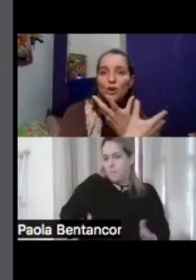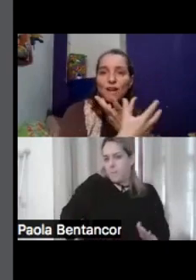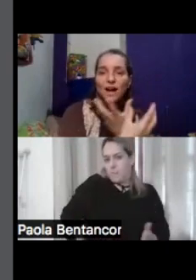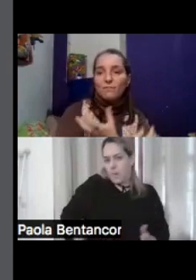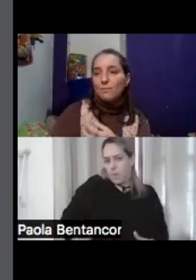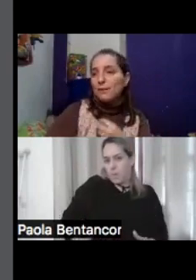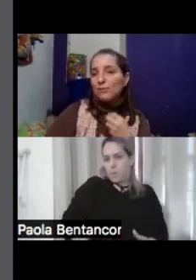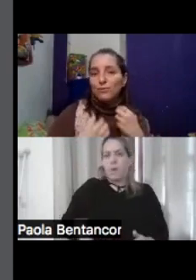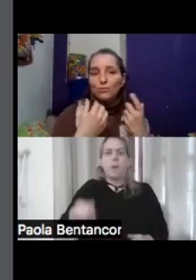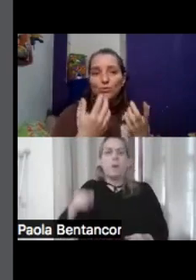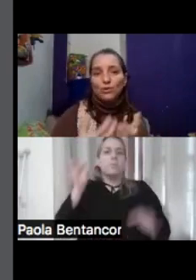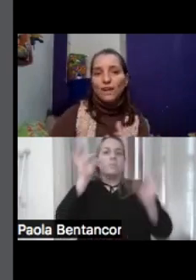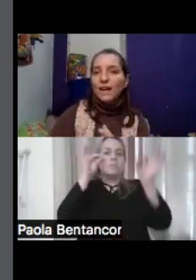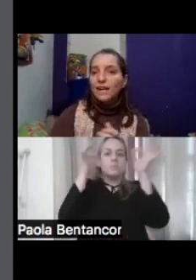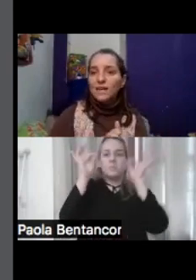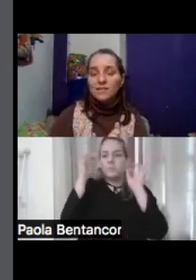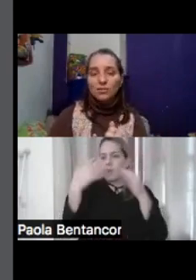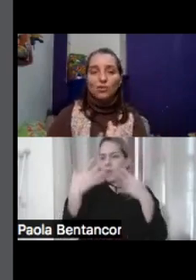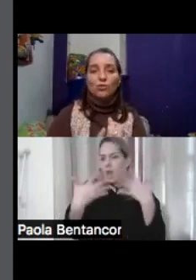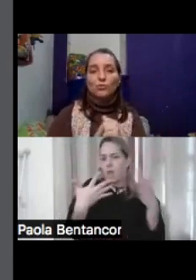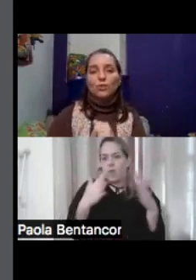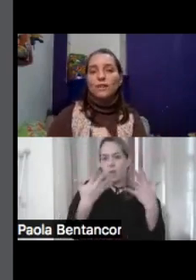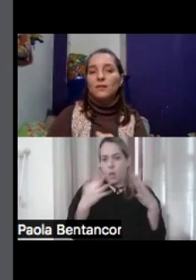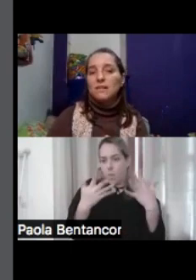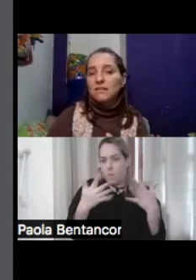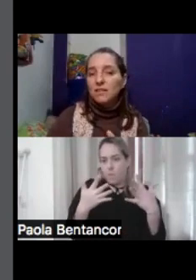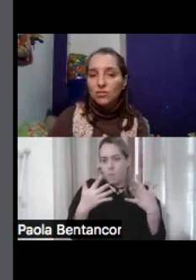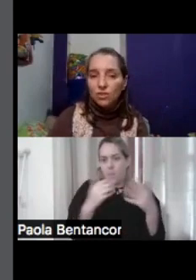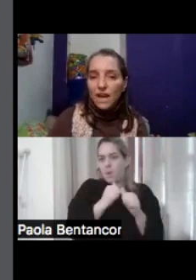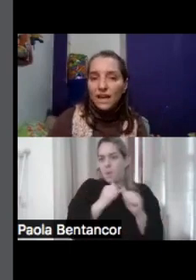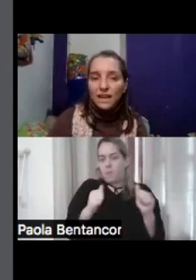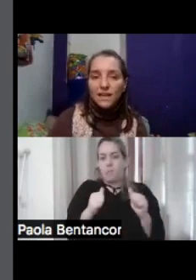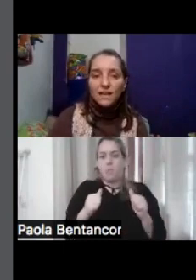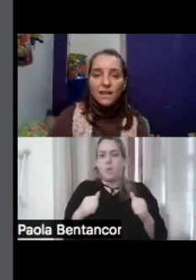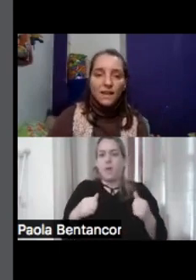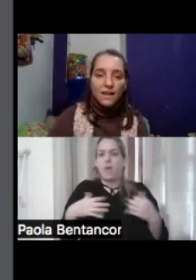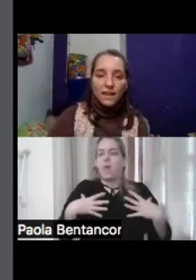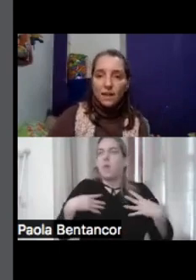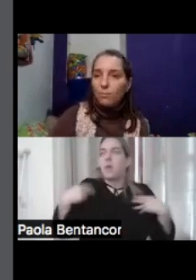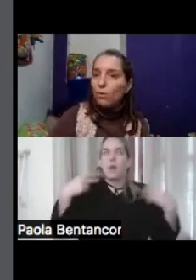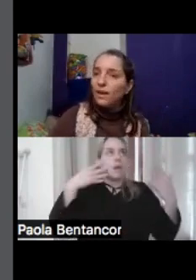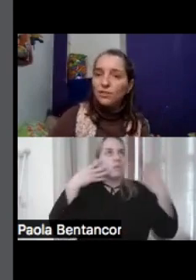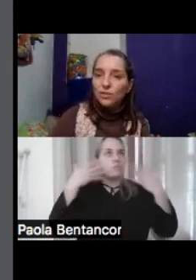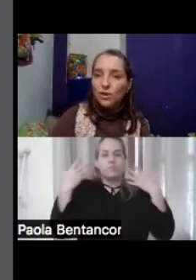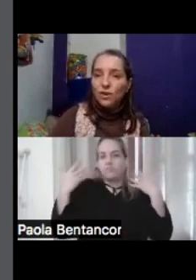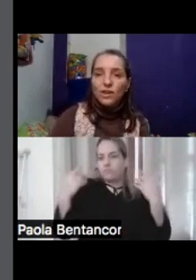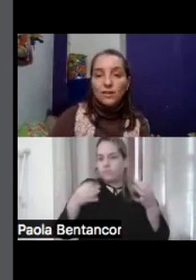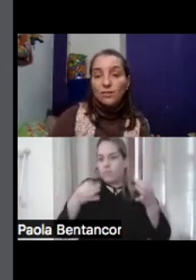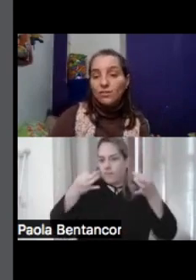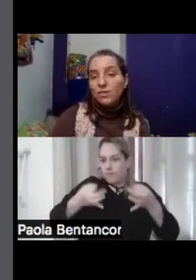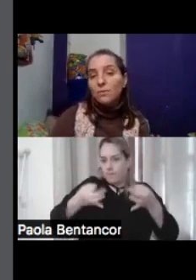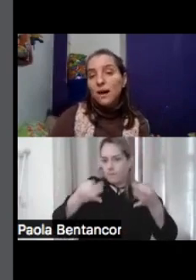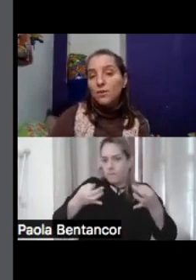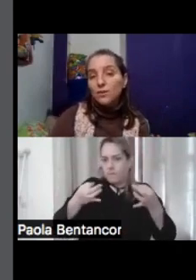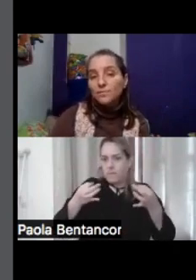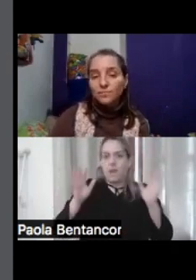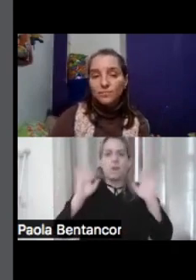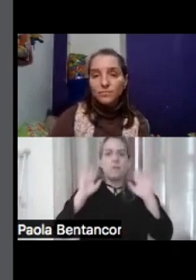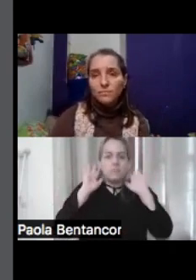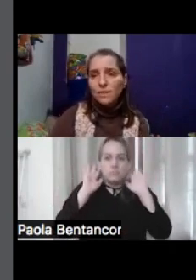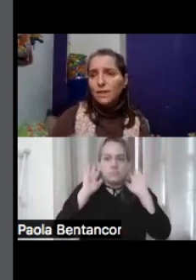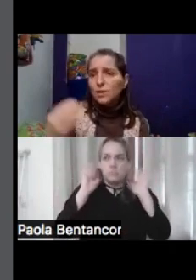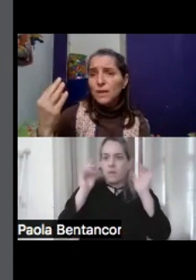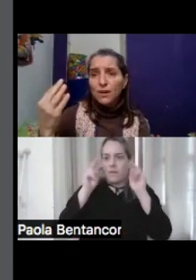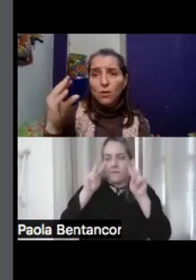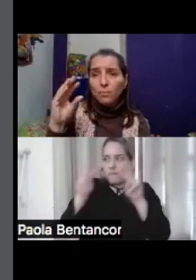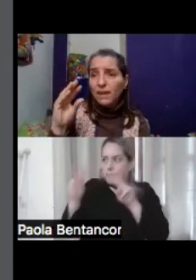y esbelto, ambas manos funcionales, todo su sistema sensorial dispuesto y